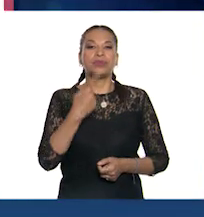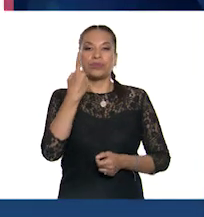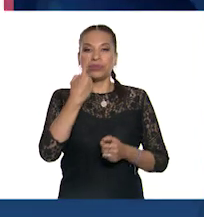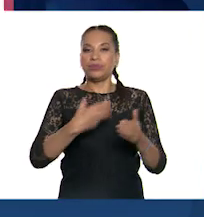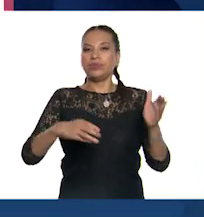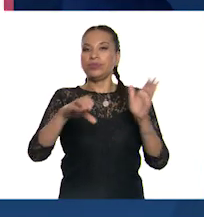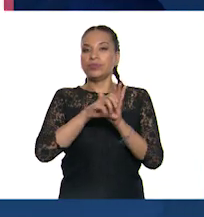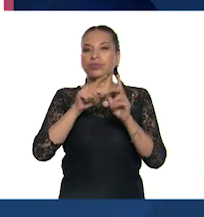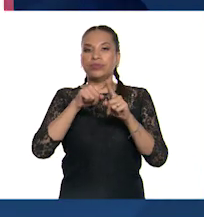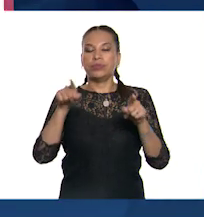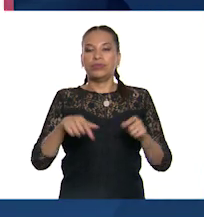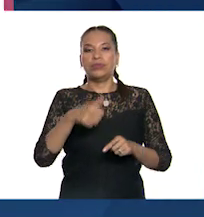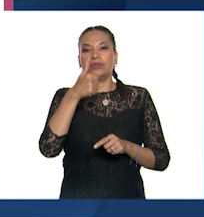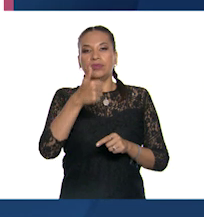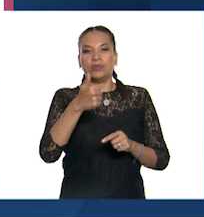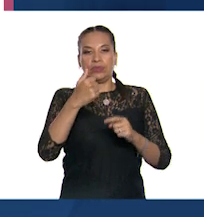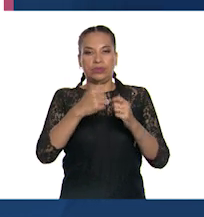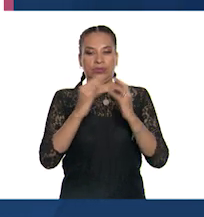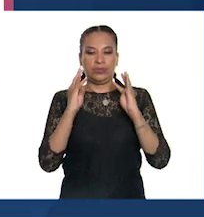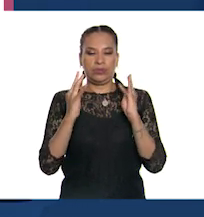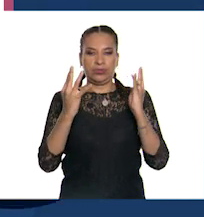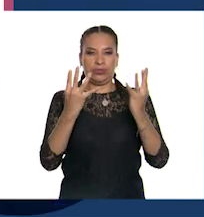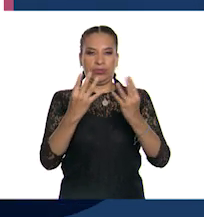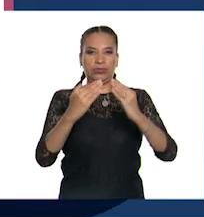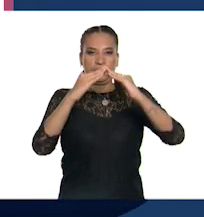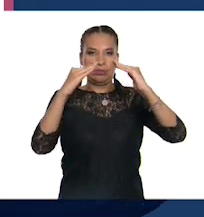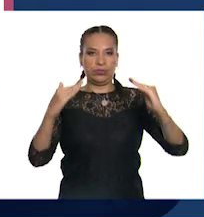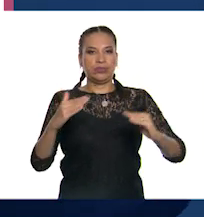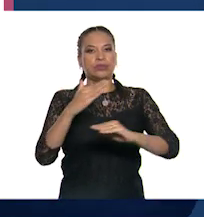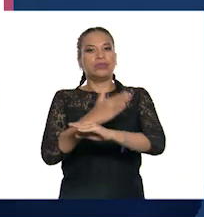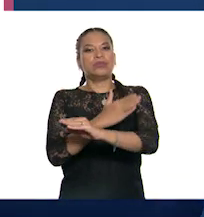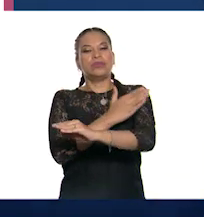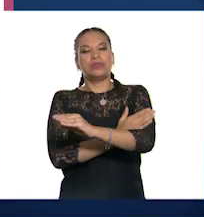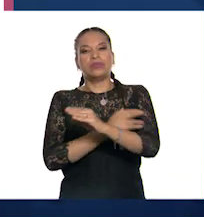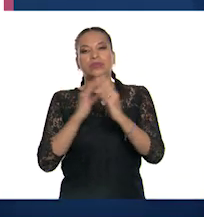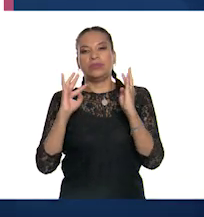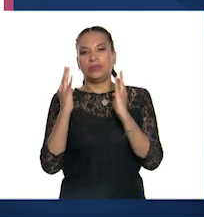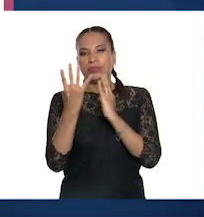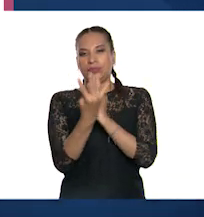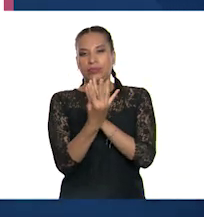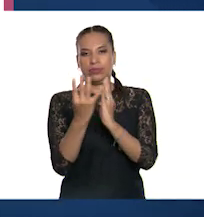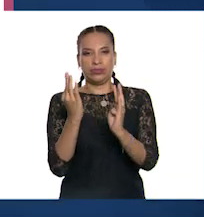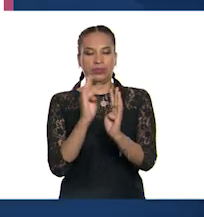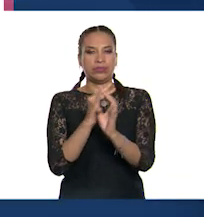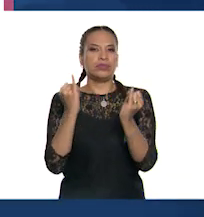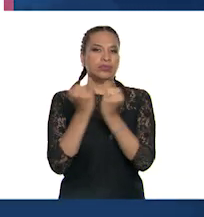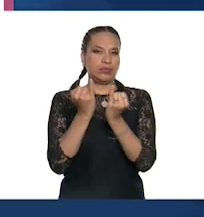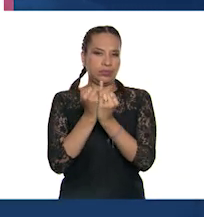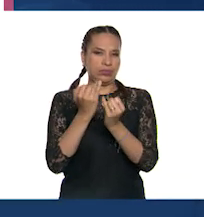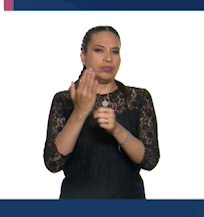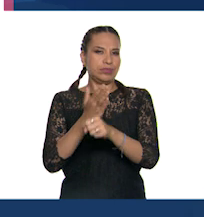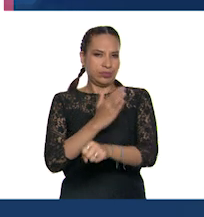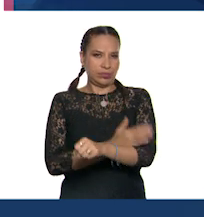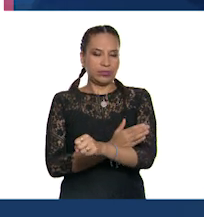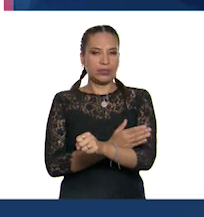pieza de 6 a 8 varas por lado, techada con madera y cuyas paredes eran de igual fábrica.